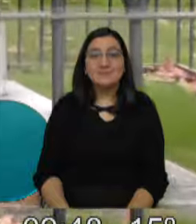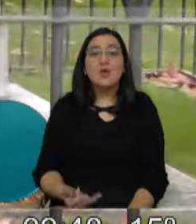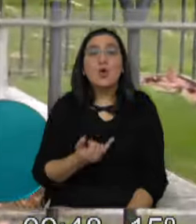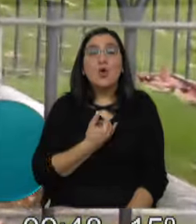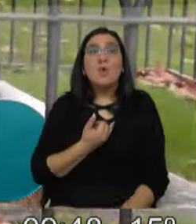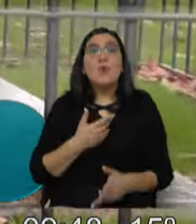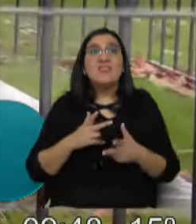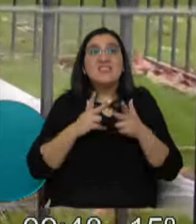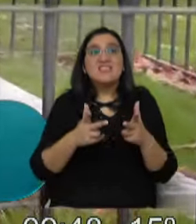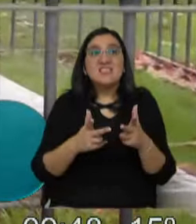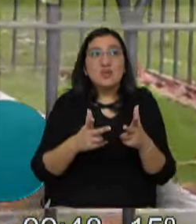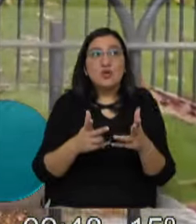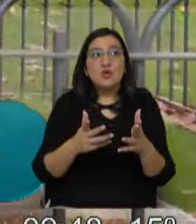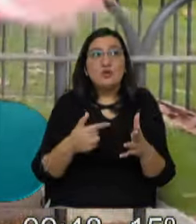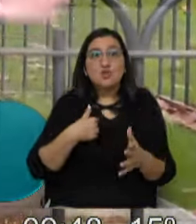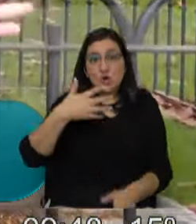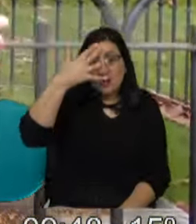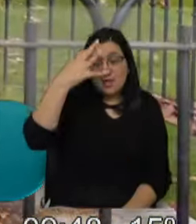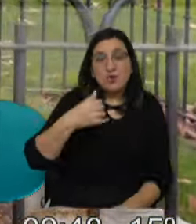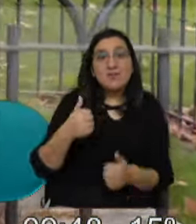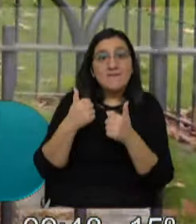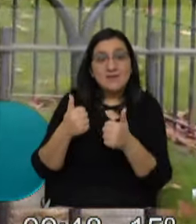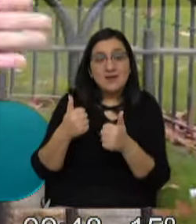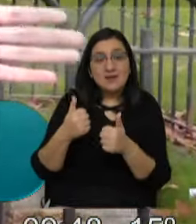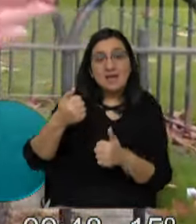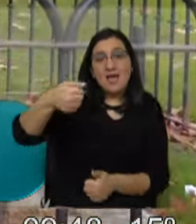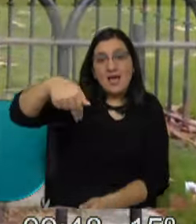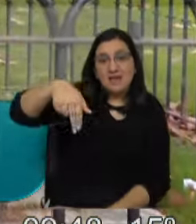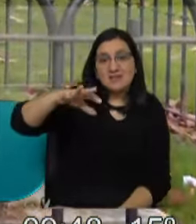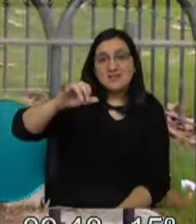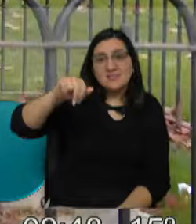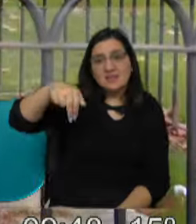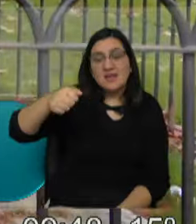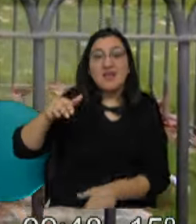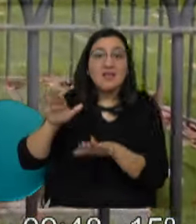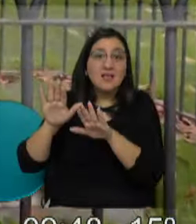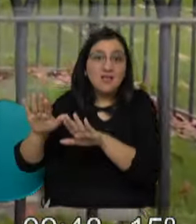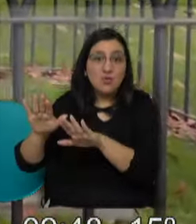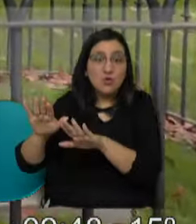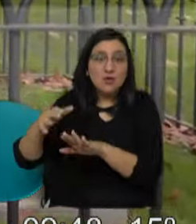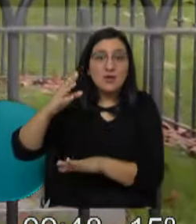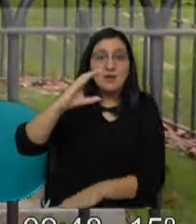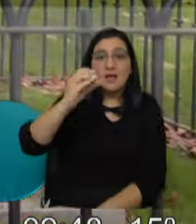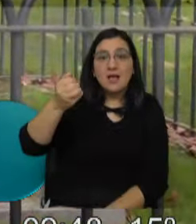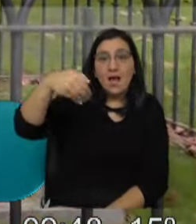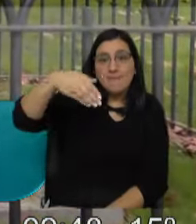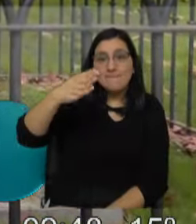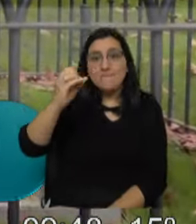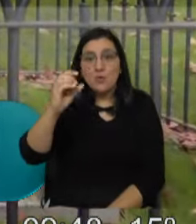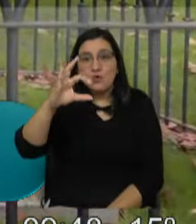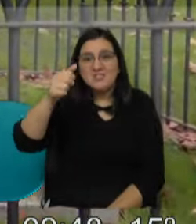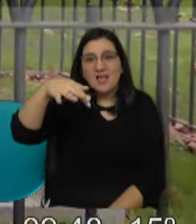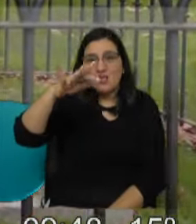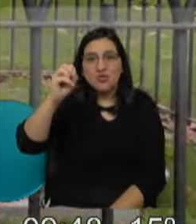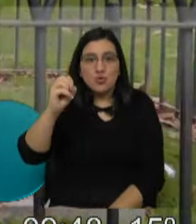¿Cómo decirlo sin que quede mal? Yo creo que está bien que Ancina haya quedado en lo que se denomina la región de Camposanto, allí en